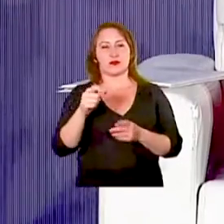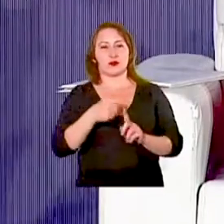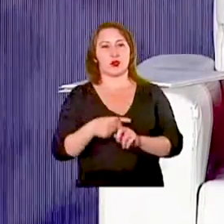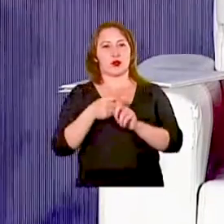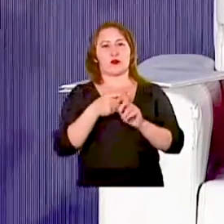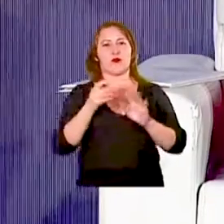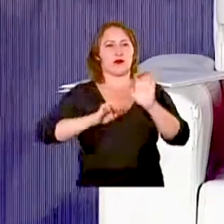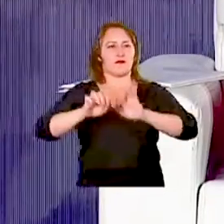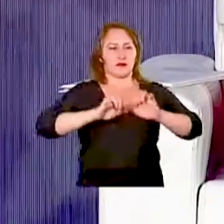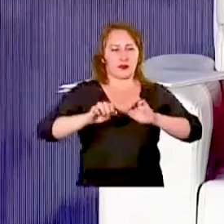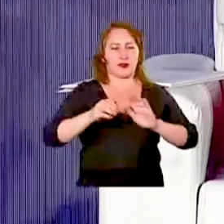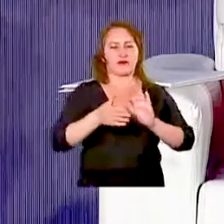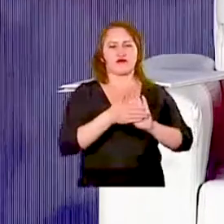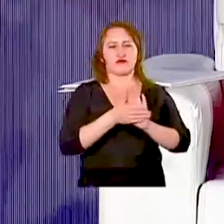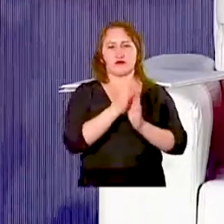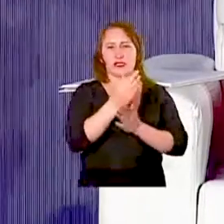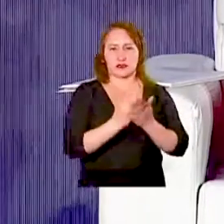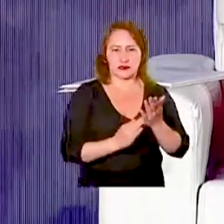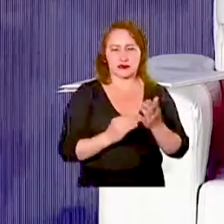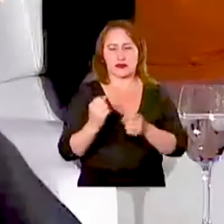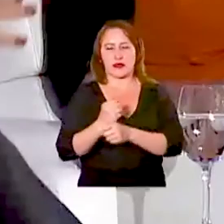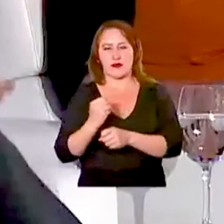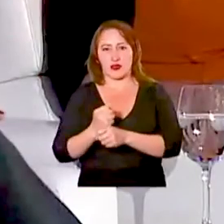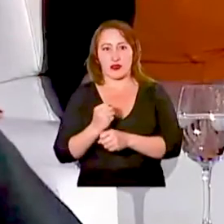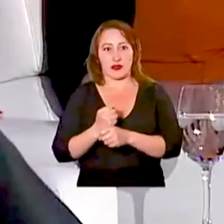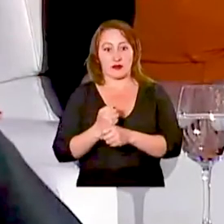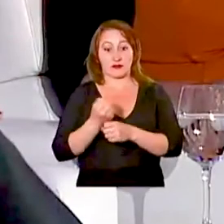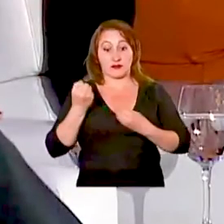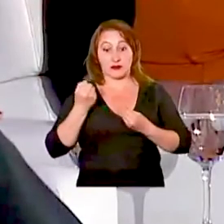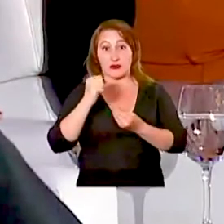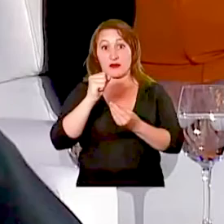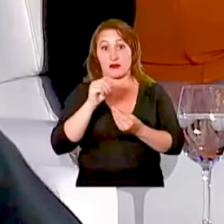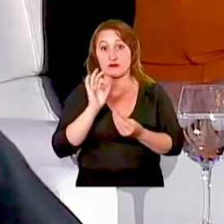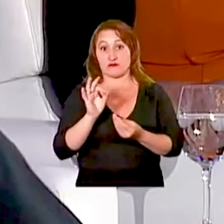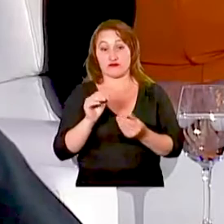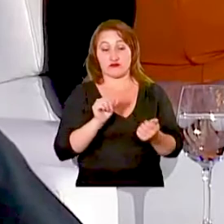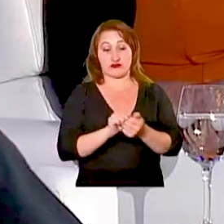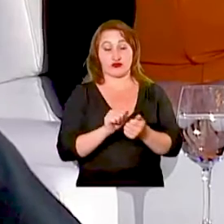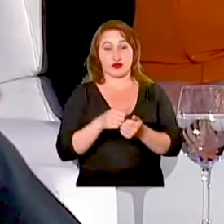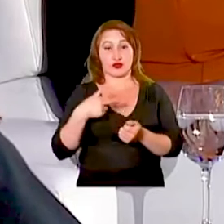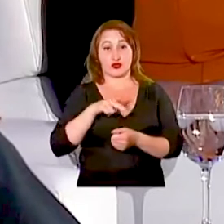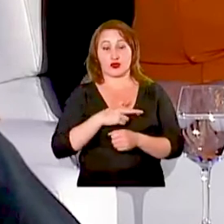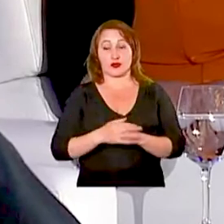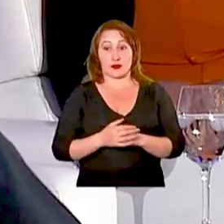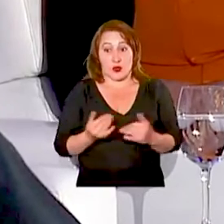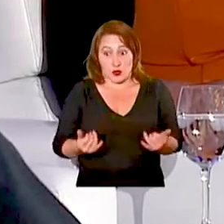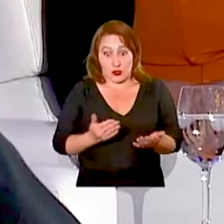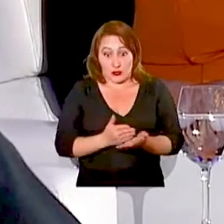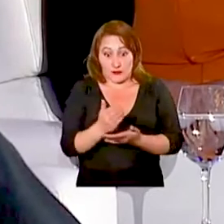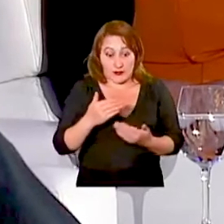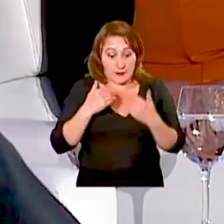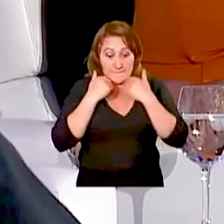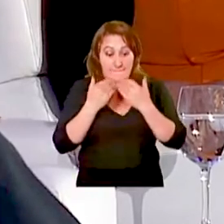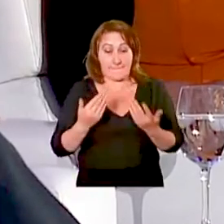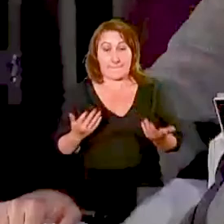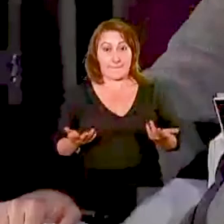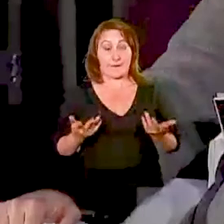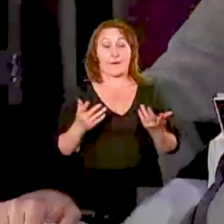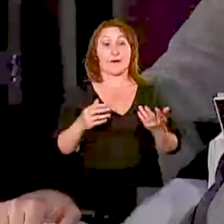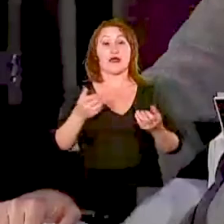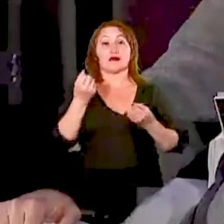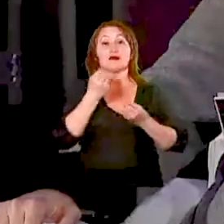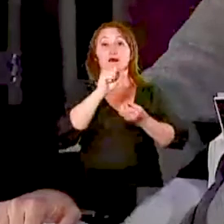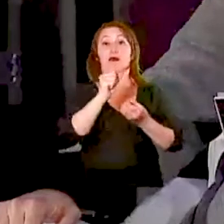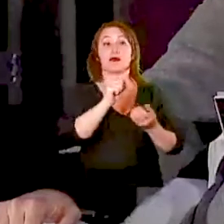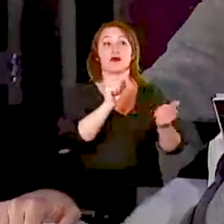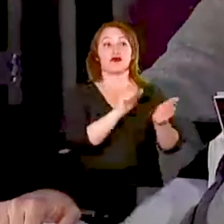a defender las tesis, a trabajar con ellos, y los sindicatos estuvieron con nosotros. Y yo todavía hoy no sé si fueron los sindicatos que nos